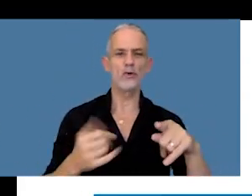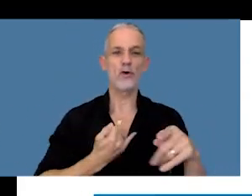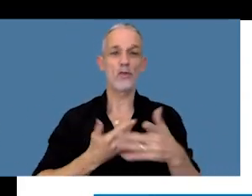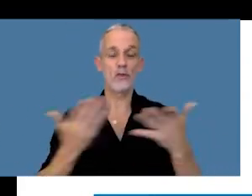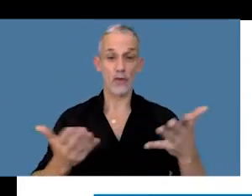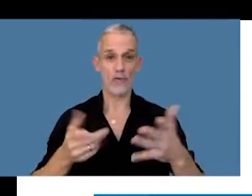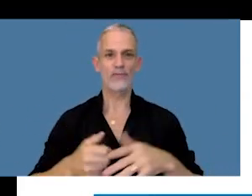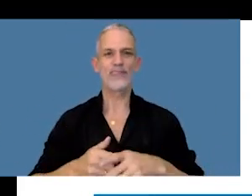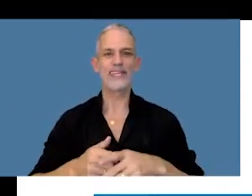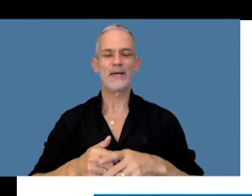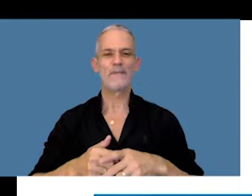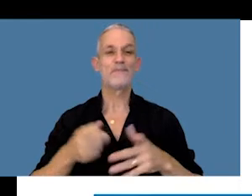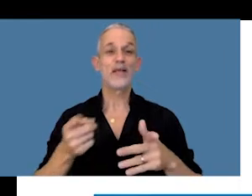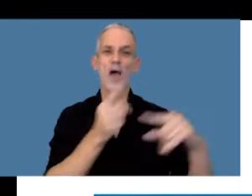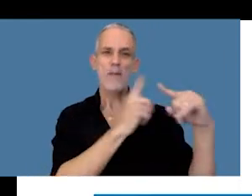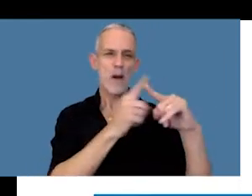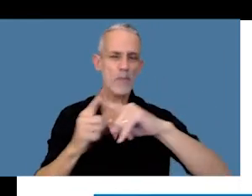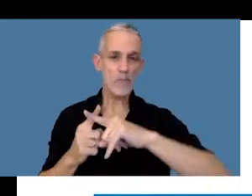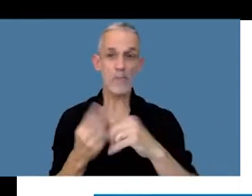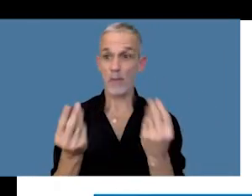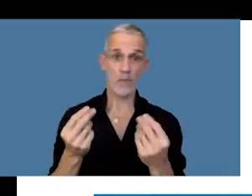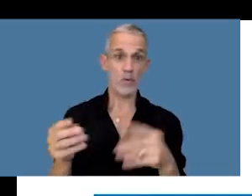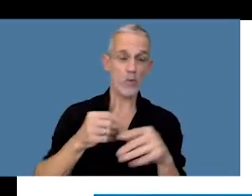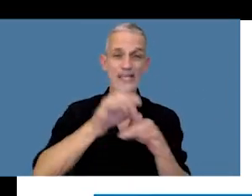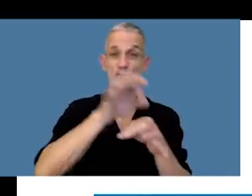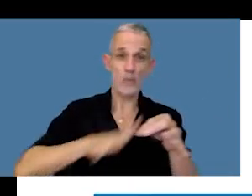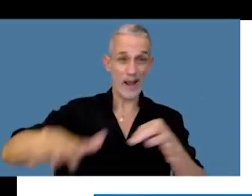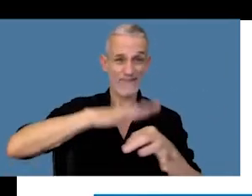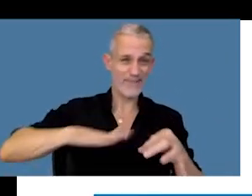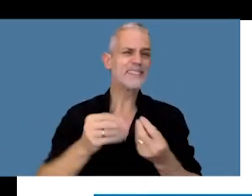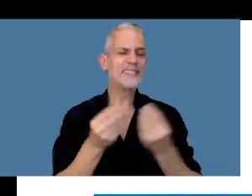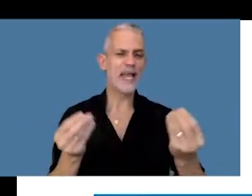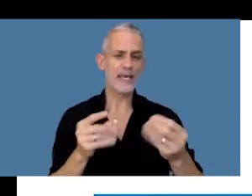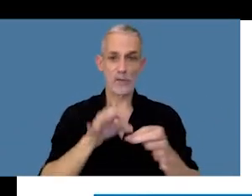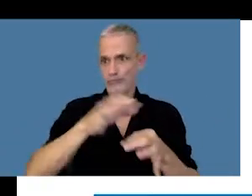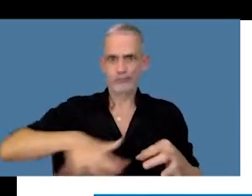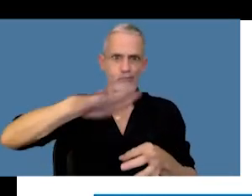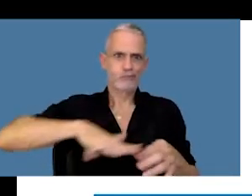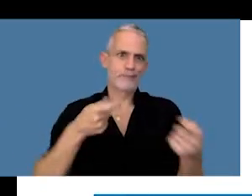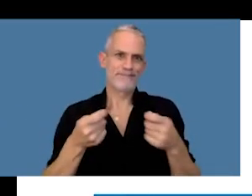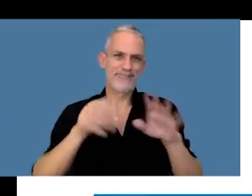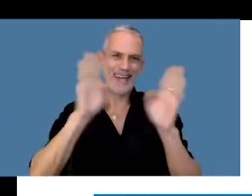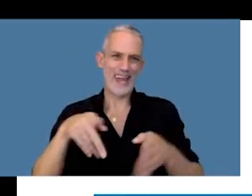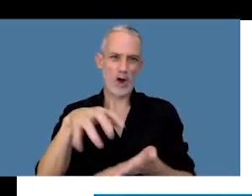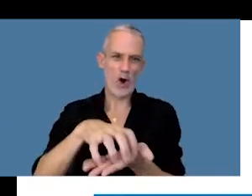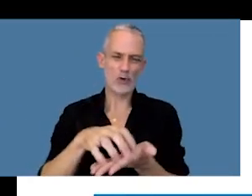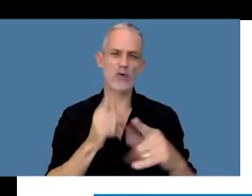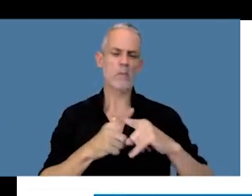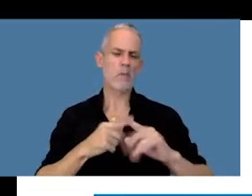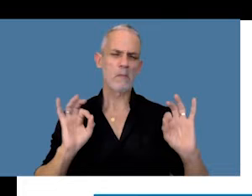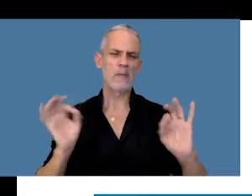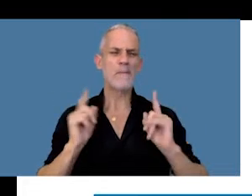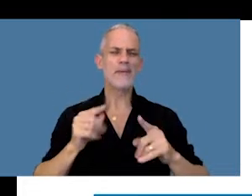Energía eléctrica es la suma de los consumos, la superficie es la superficie que ocupa ese momento, aquí no se suma nada.